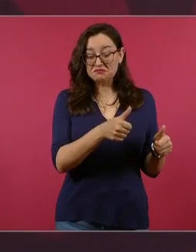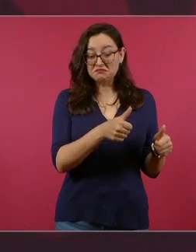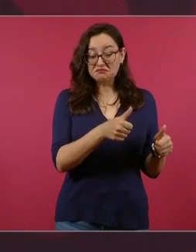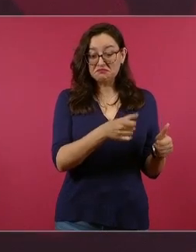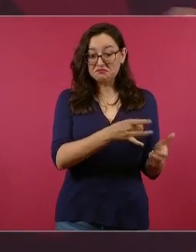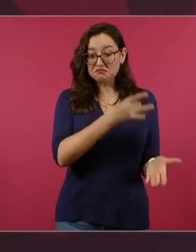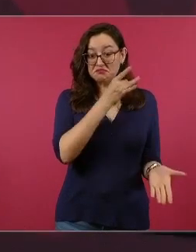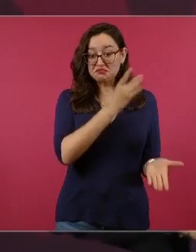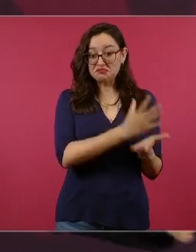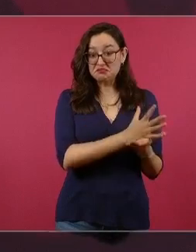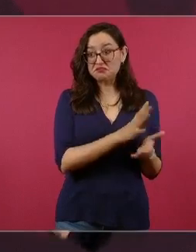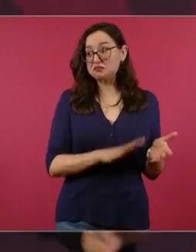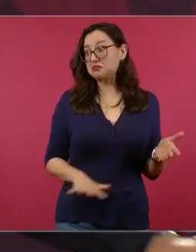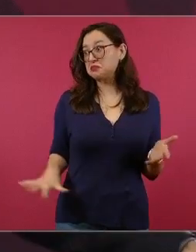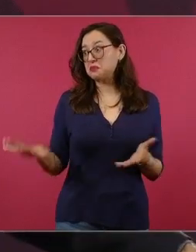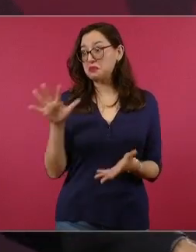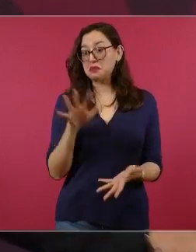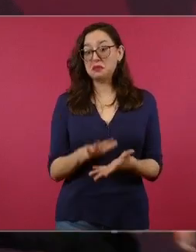de olvidarse